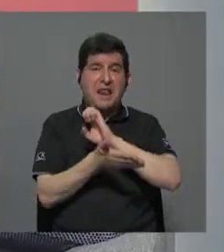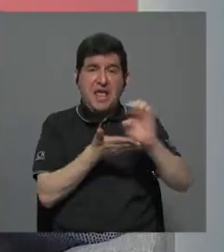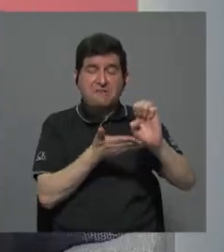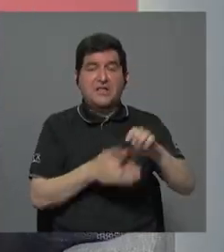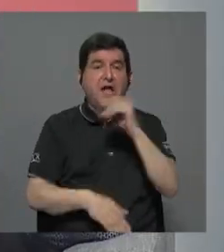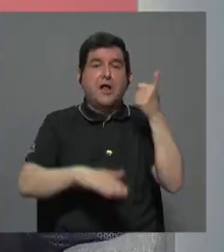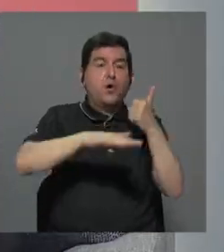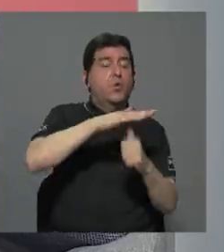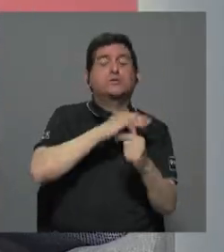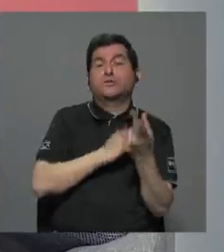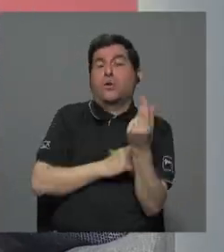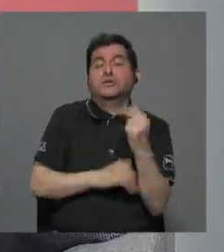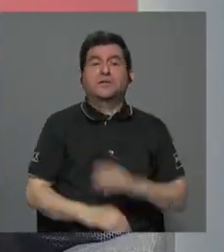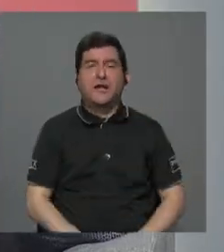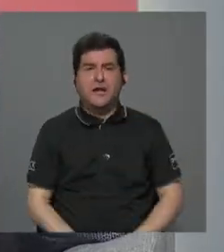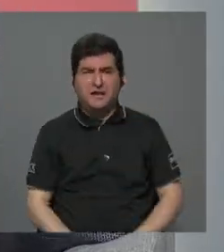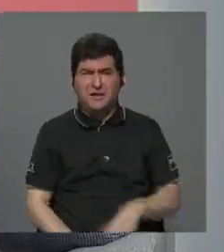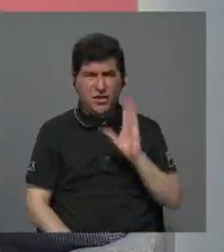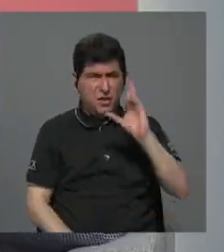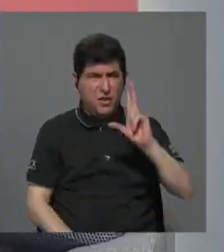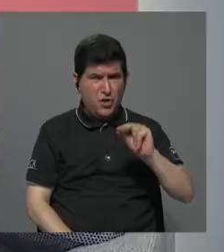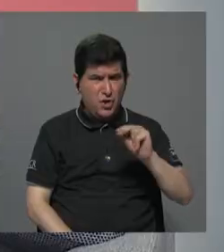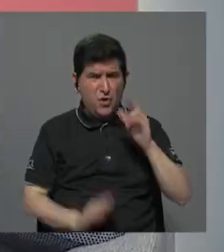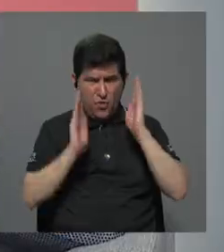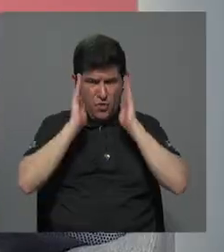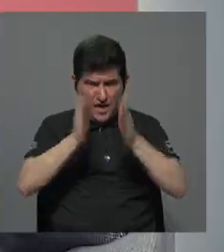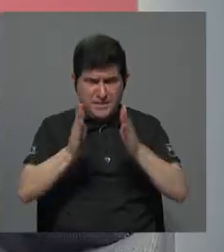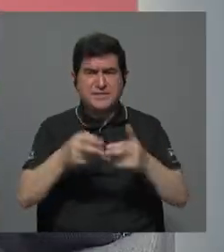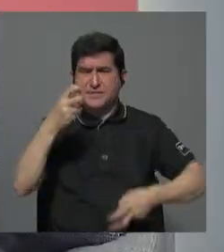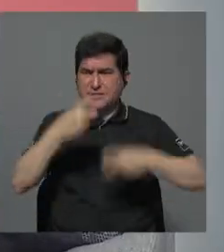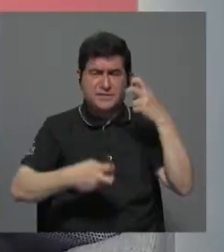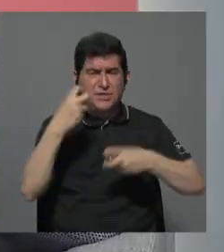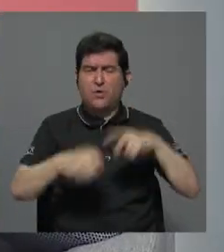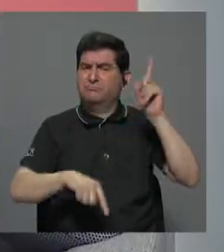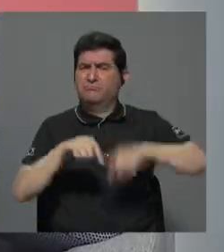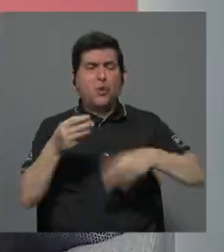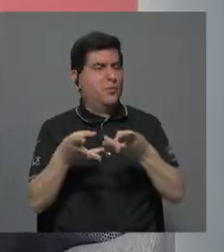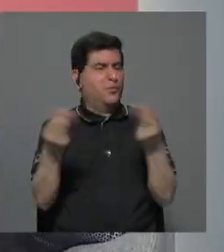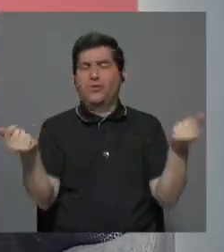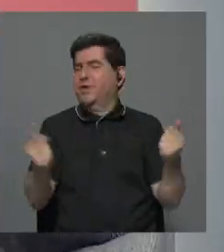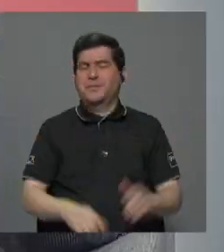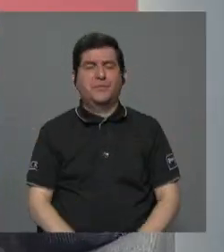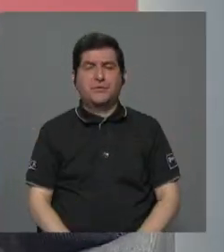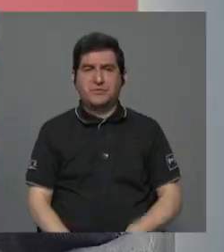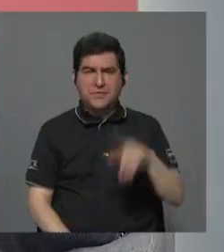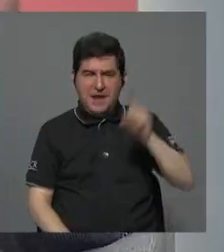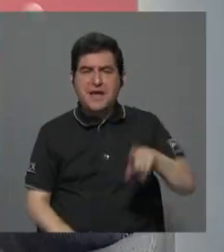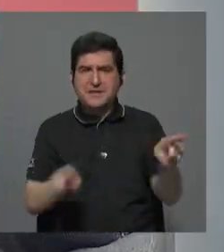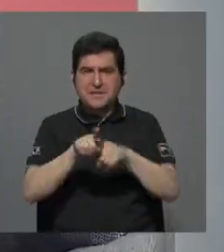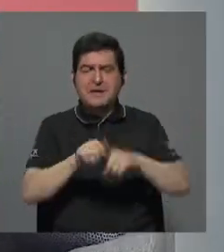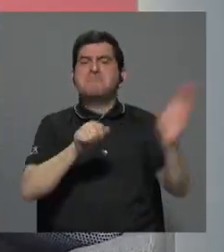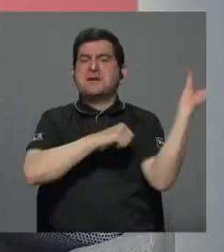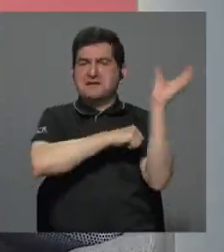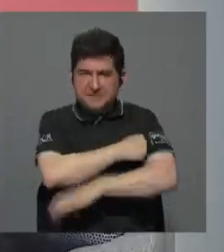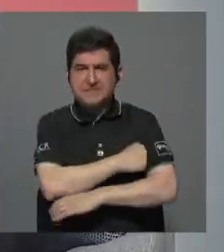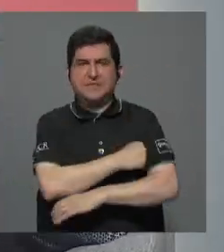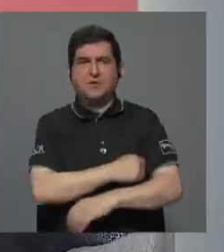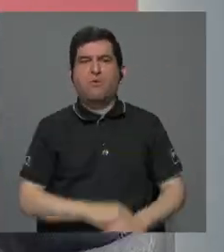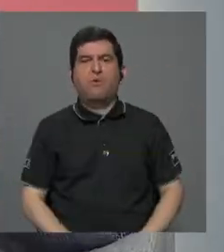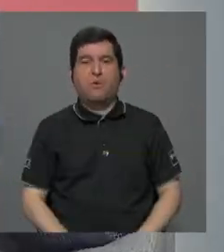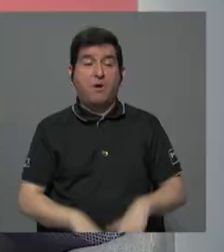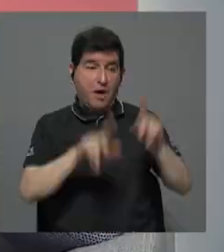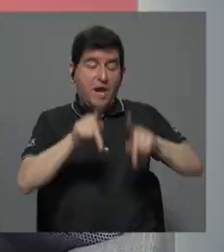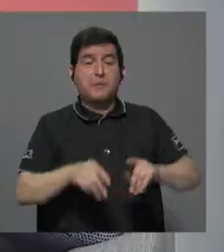si nosotros no atacamos la raíz de ese problema no vamos a poder resolver tenemos que también penalizar a